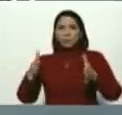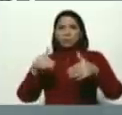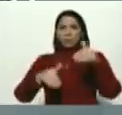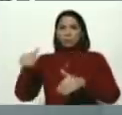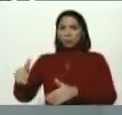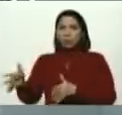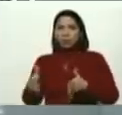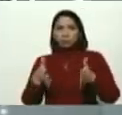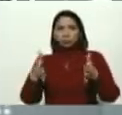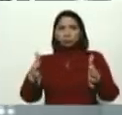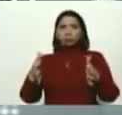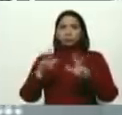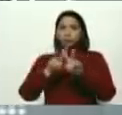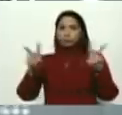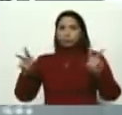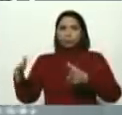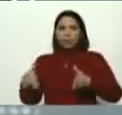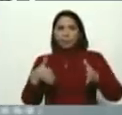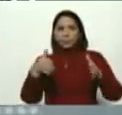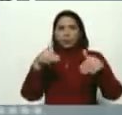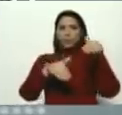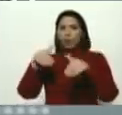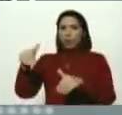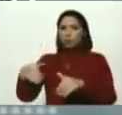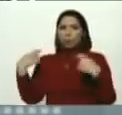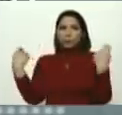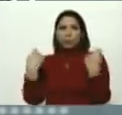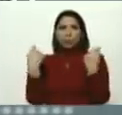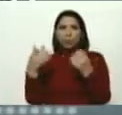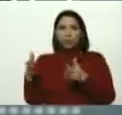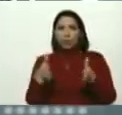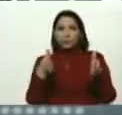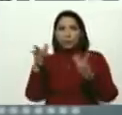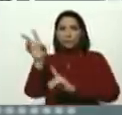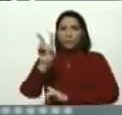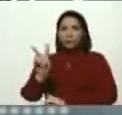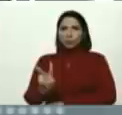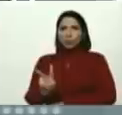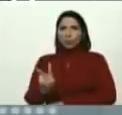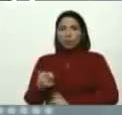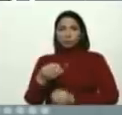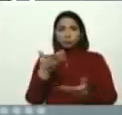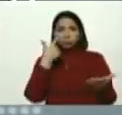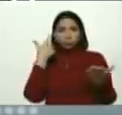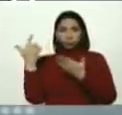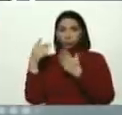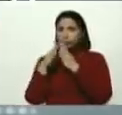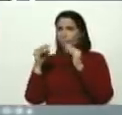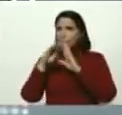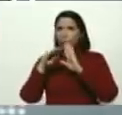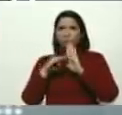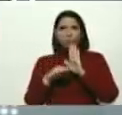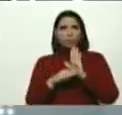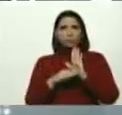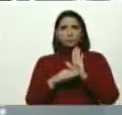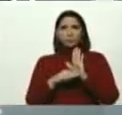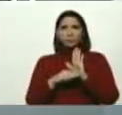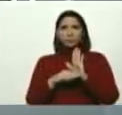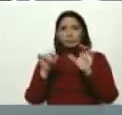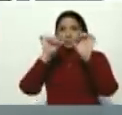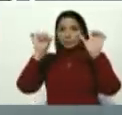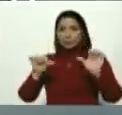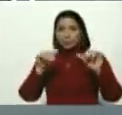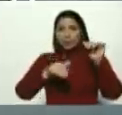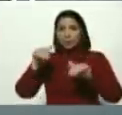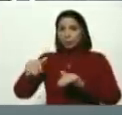camino pacífico, el camino del voto popular, es el camino de Venezuela. Ahí están dadas todas las condiciones. El sistema